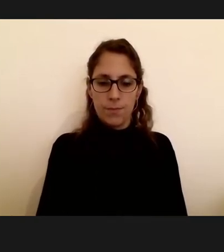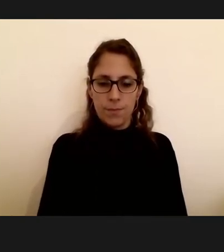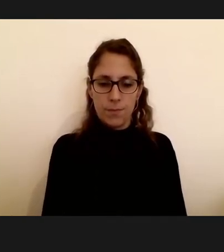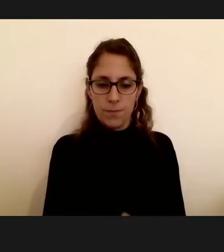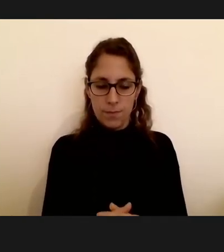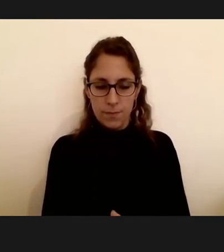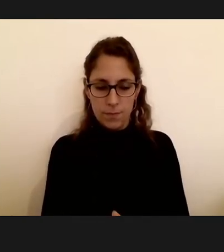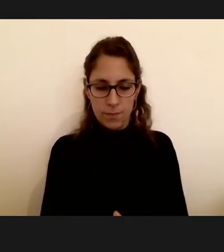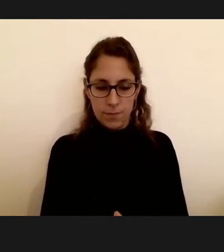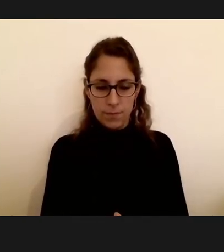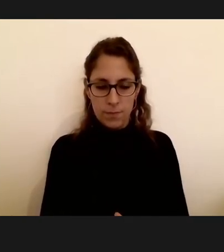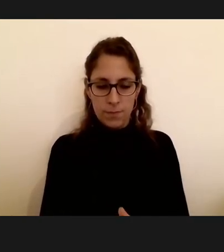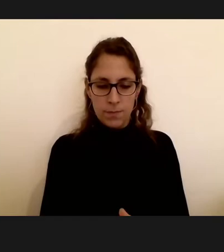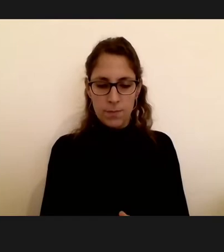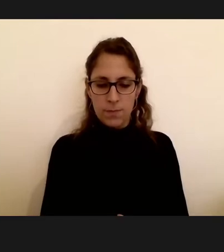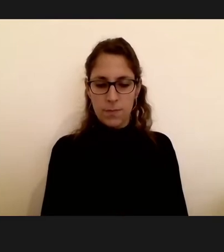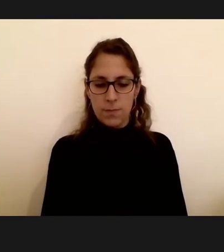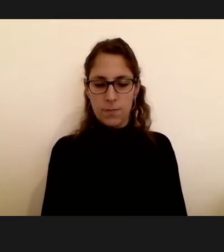pantalla.